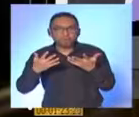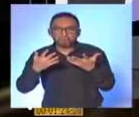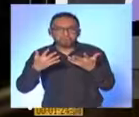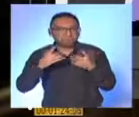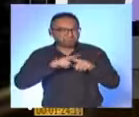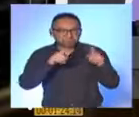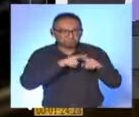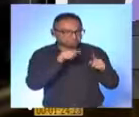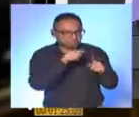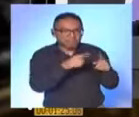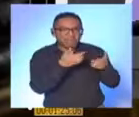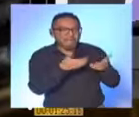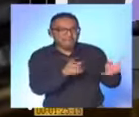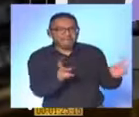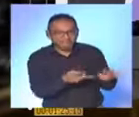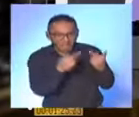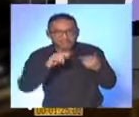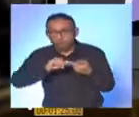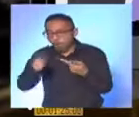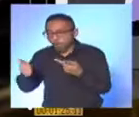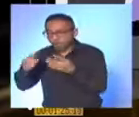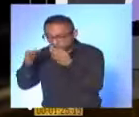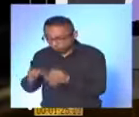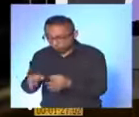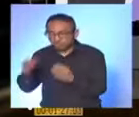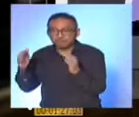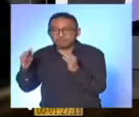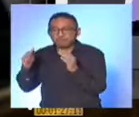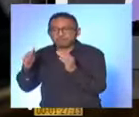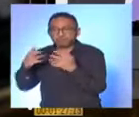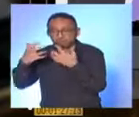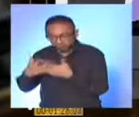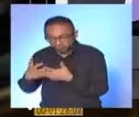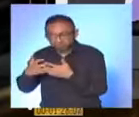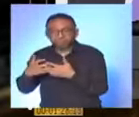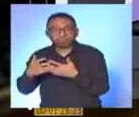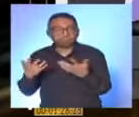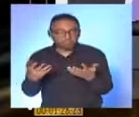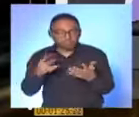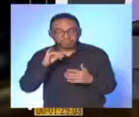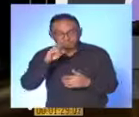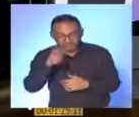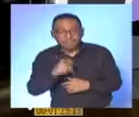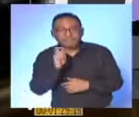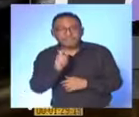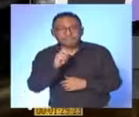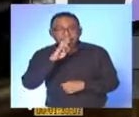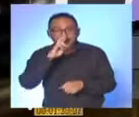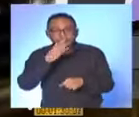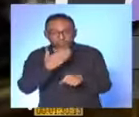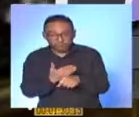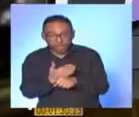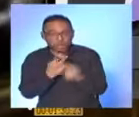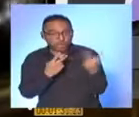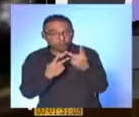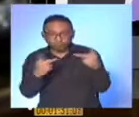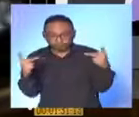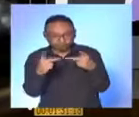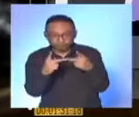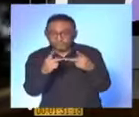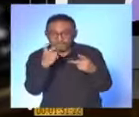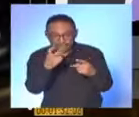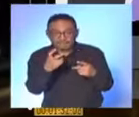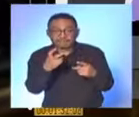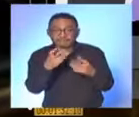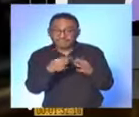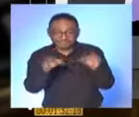sector formal, con el sector informal, porque efectivamente, tú lo dices bien, Erich, es un asunto de corresponsabilidad. Esa es la palabra